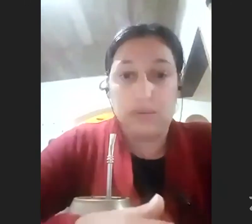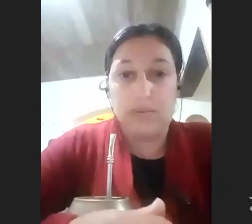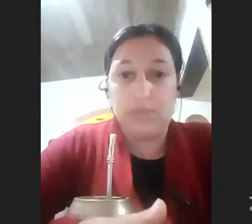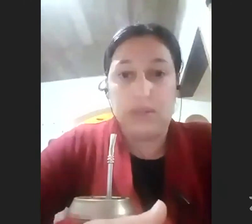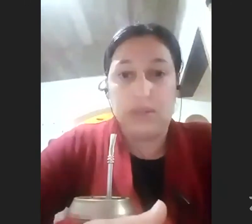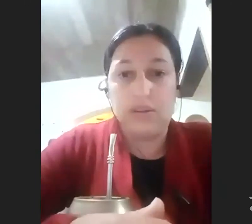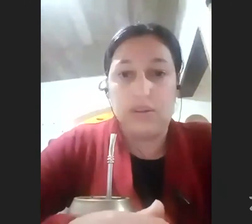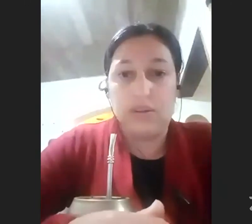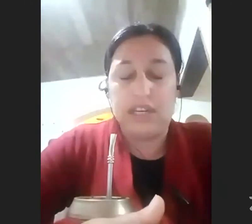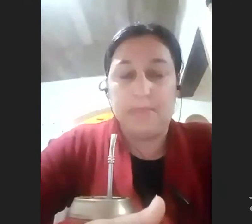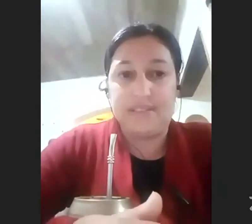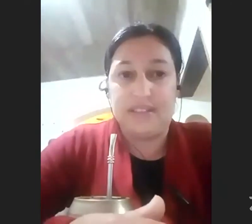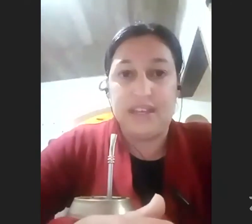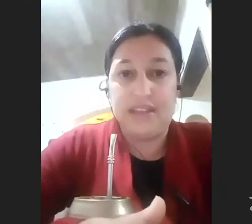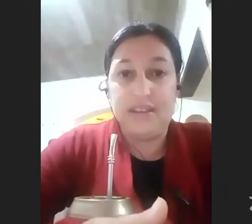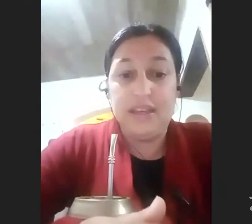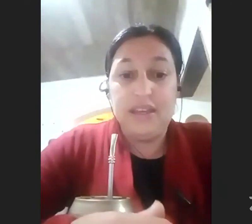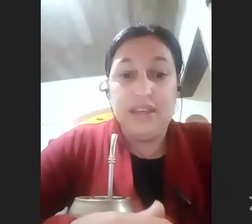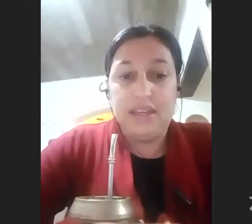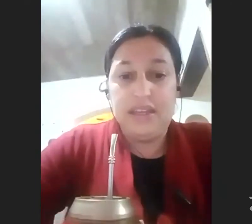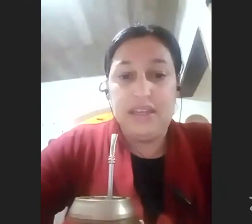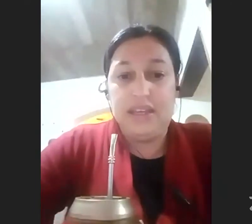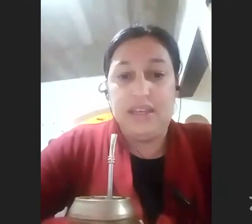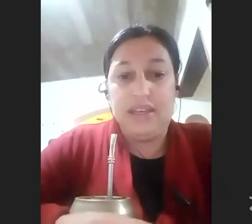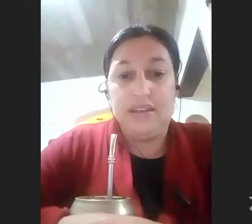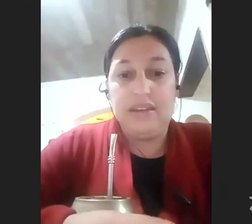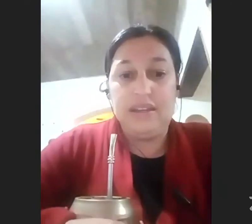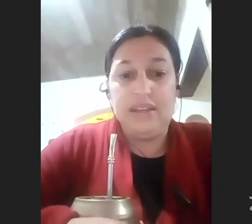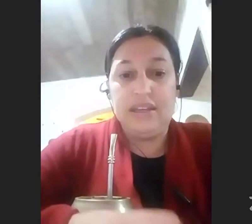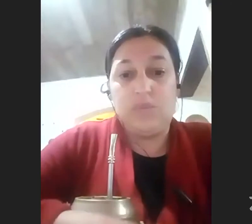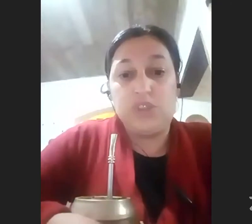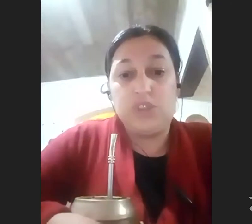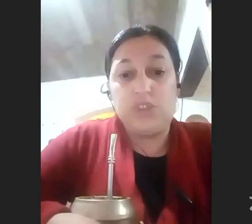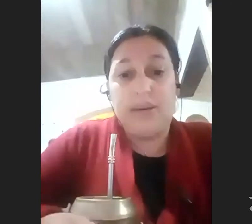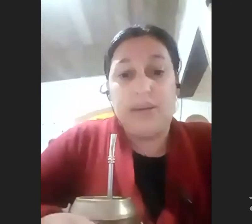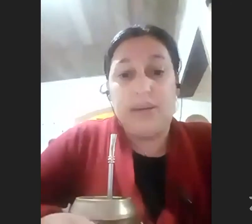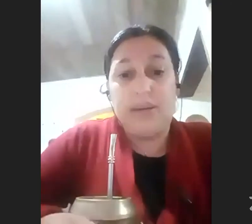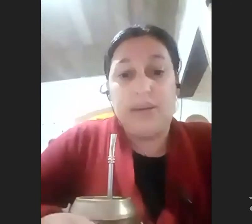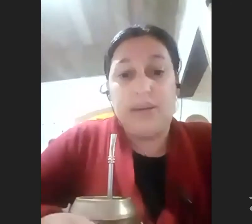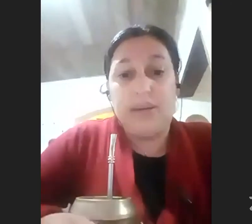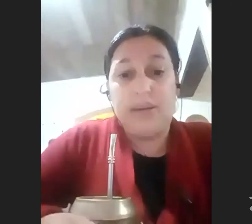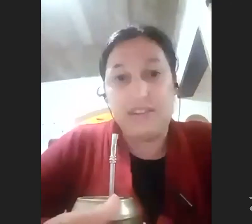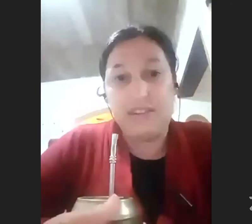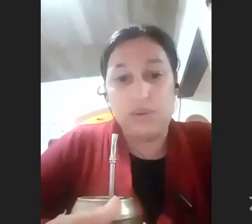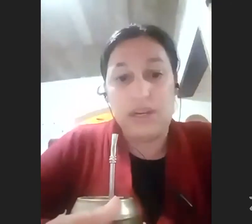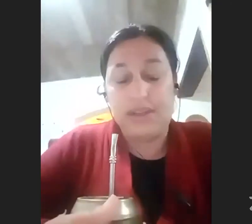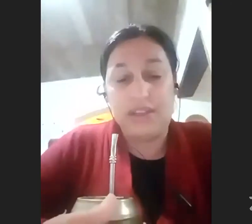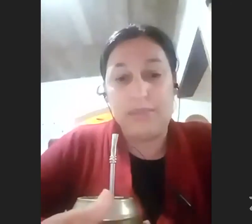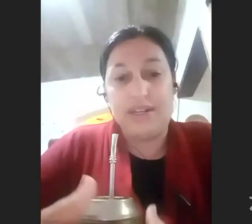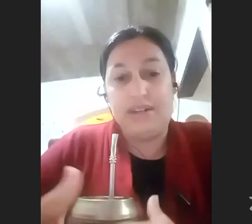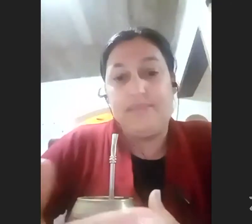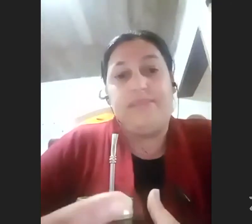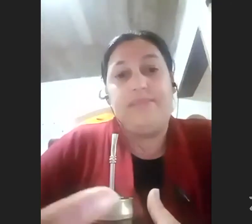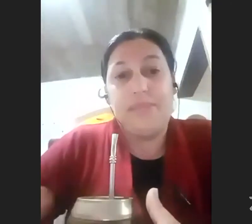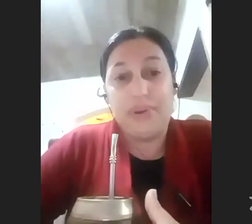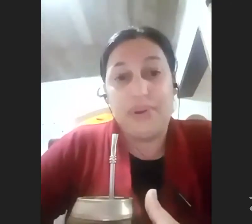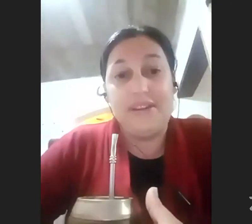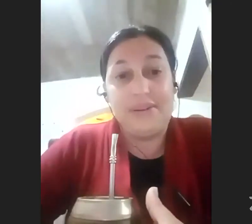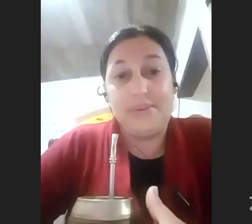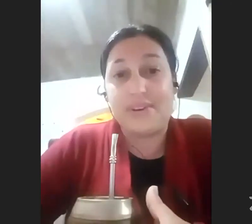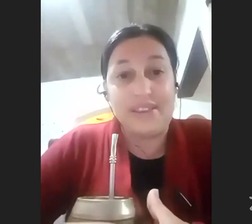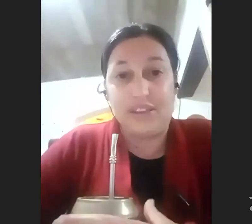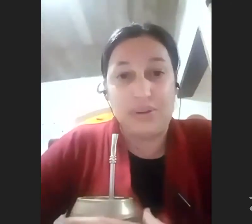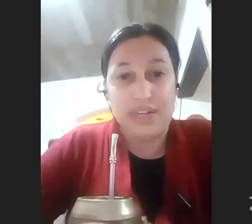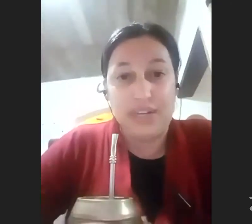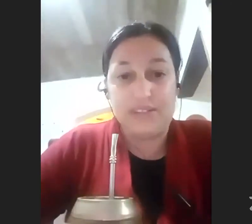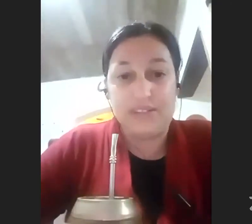fácil tener un niño con discapacidad y que muchas veces no se pide un asistente solamente para poder